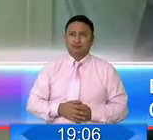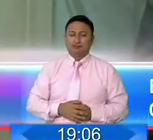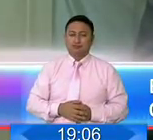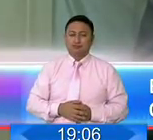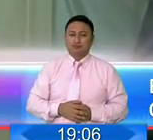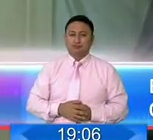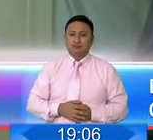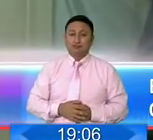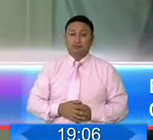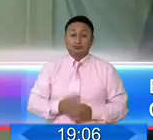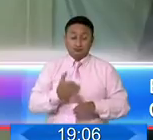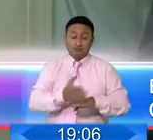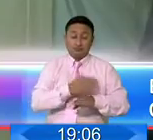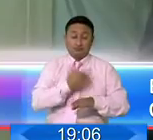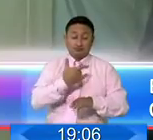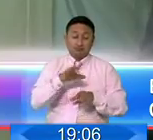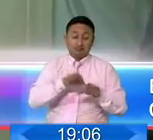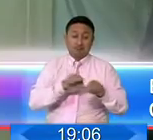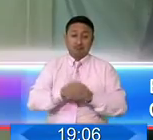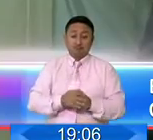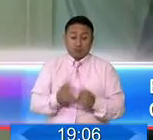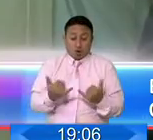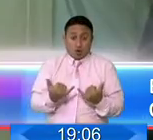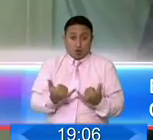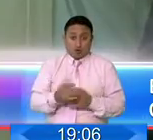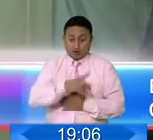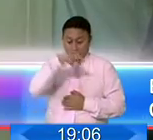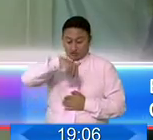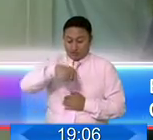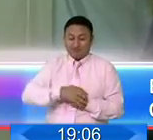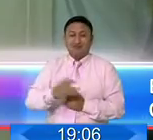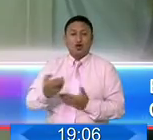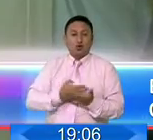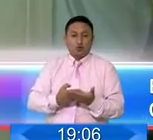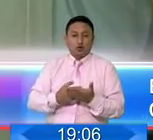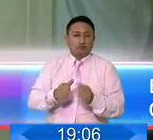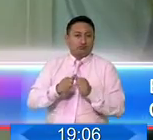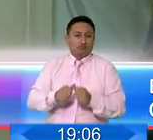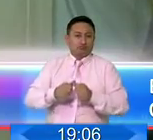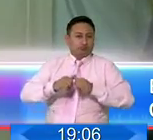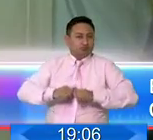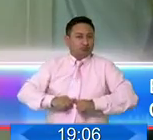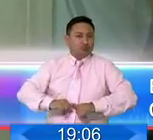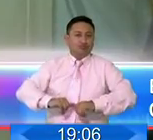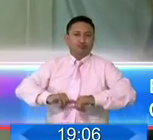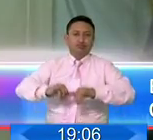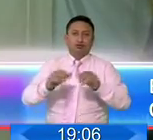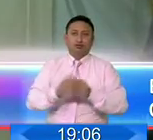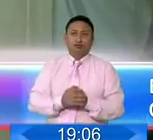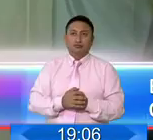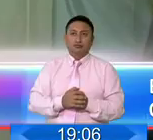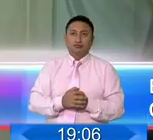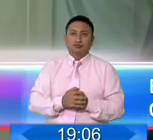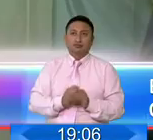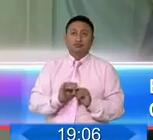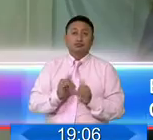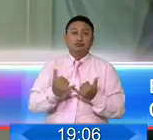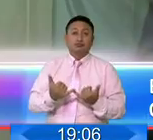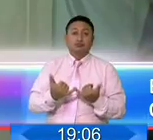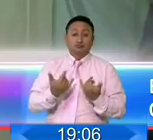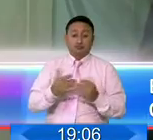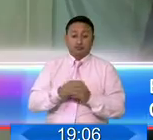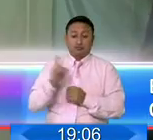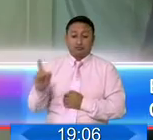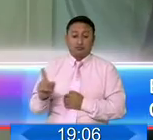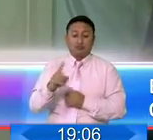María Fernanda, como les habíamos indicado, en este instante continúa esta sesión número 07. Está en este momento